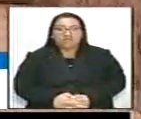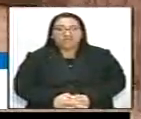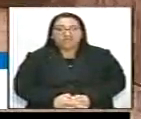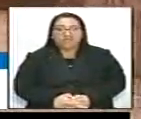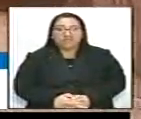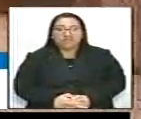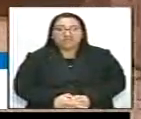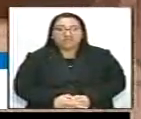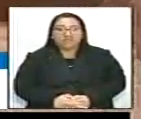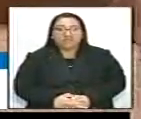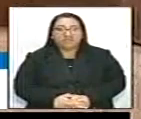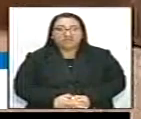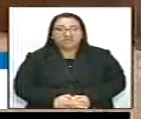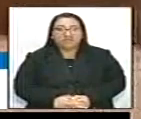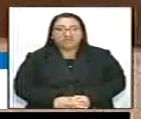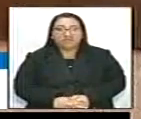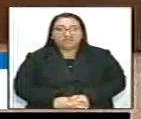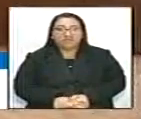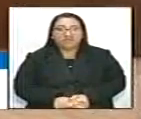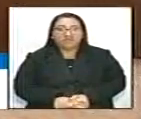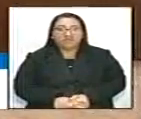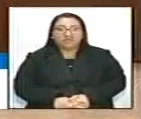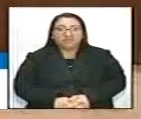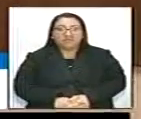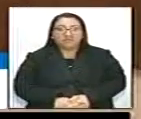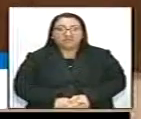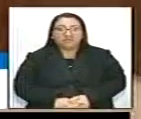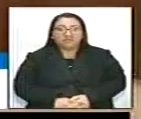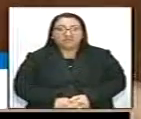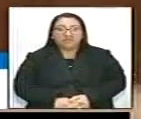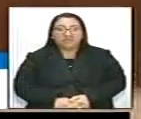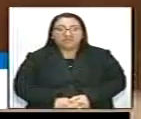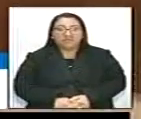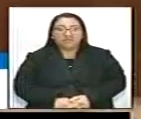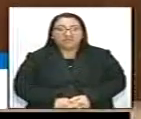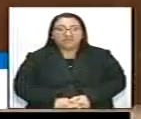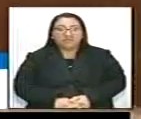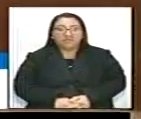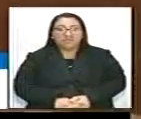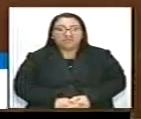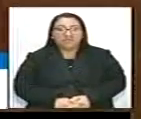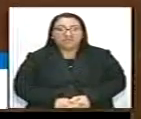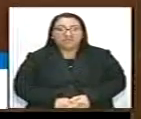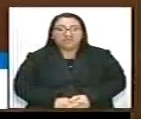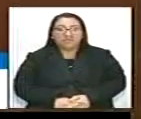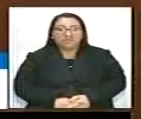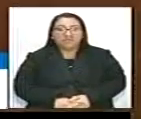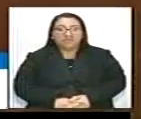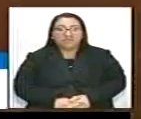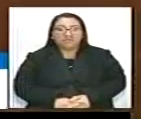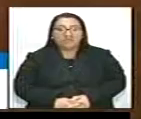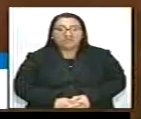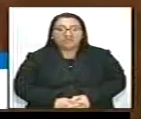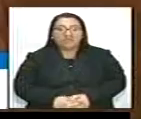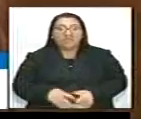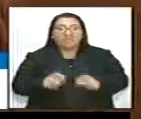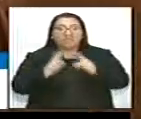Habiéndose elegido los miembros de la mesa directiva de la Comisión de Justicia y Derechos Humanos para el periodo anual de